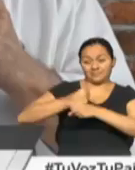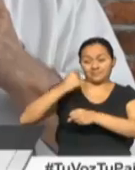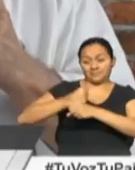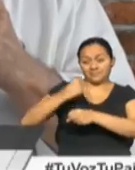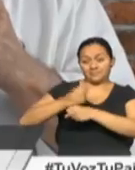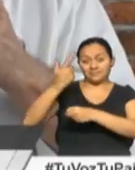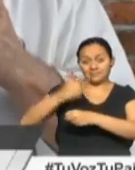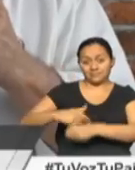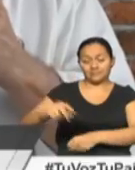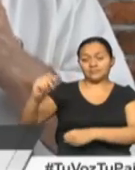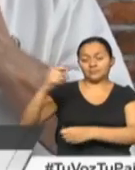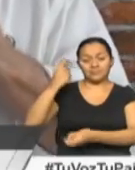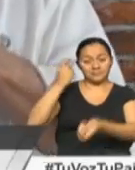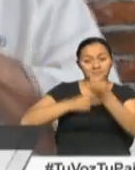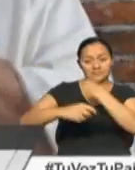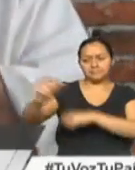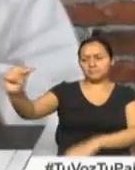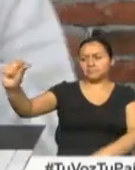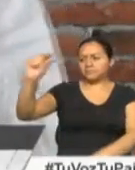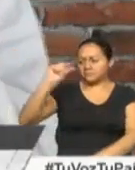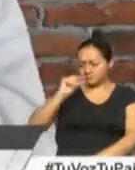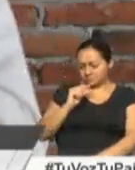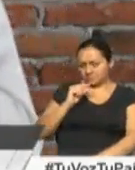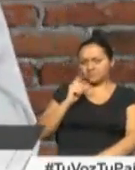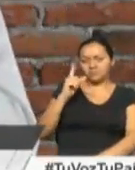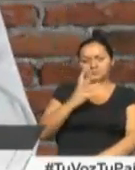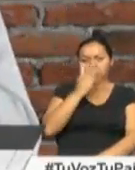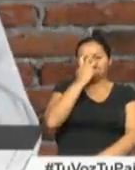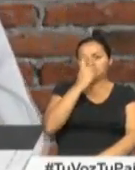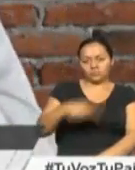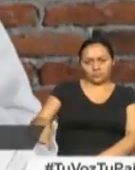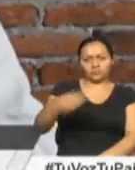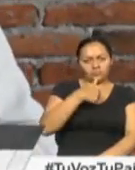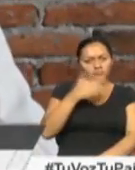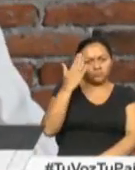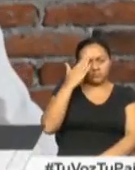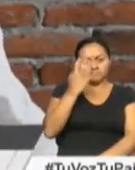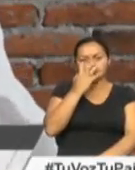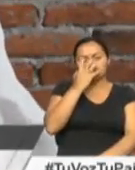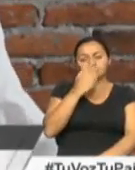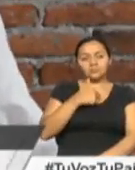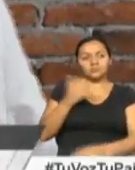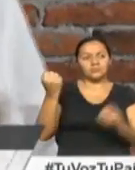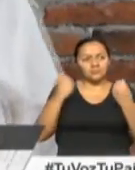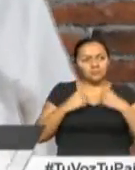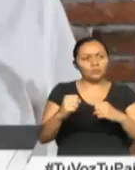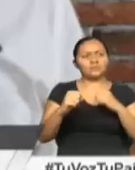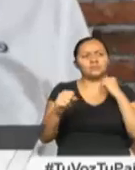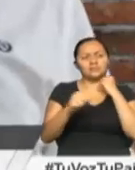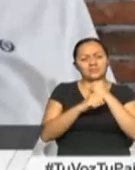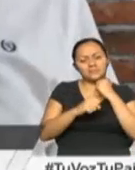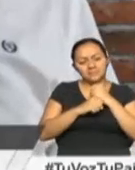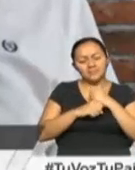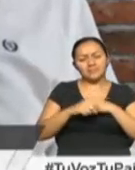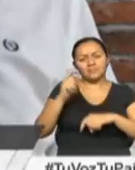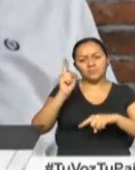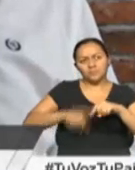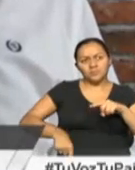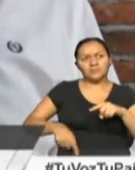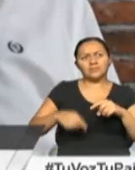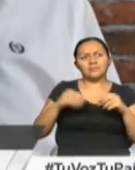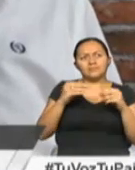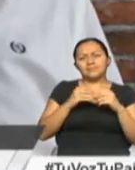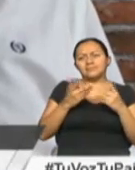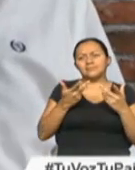productos? Todo el esfuerzo que se realiza a veces es un esfuerzo que sirve muy